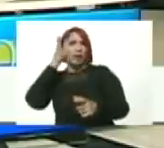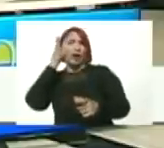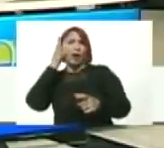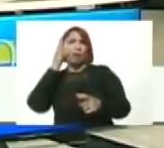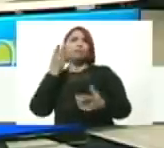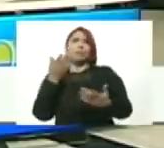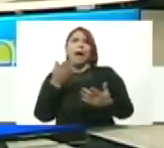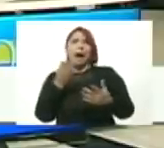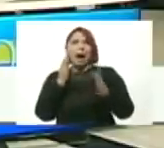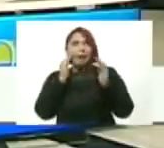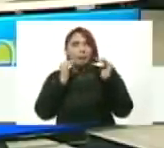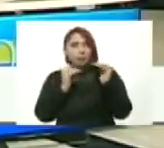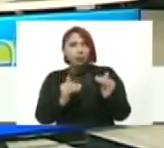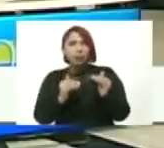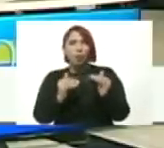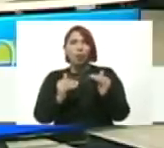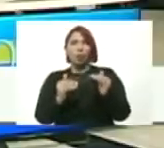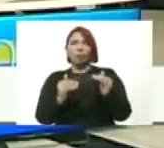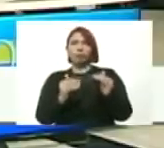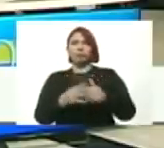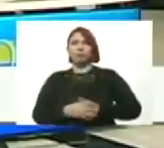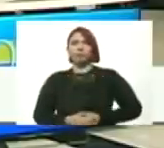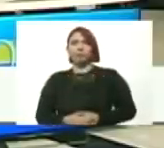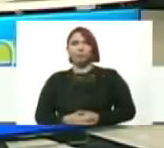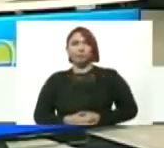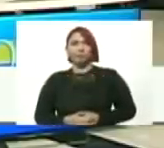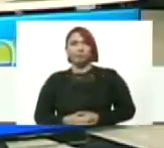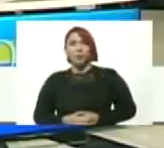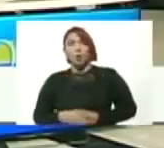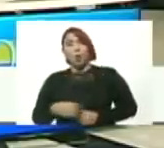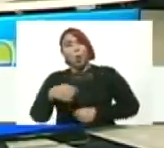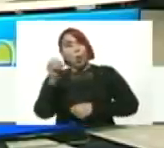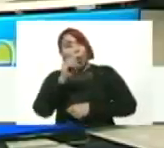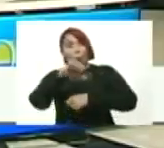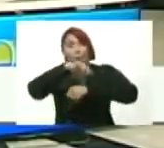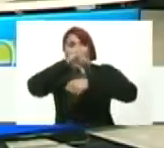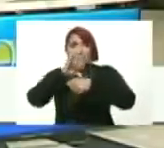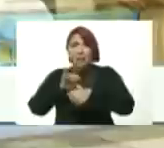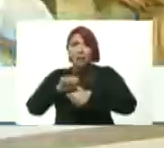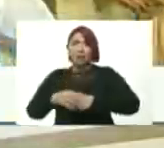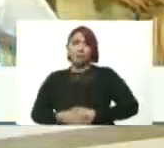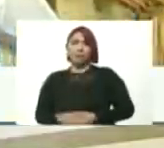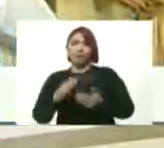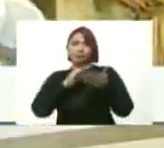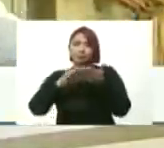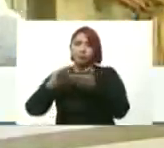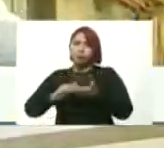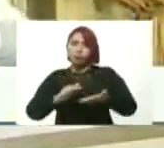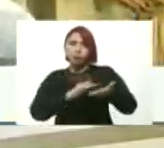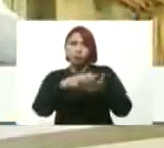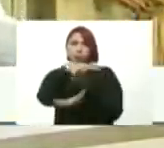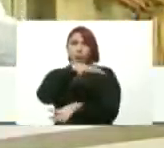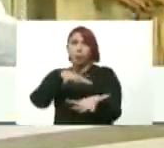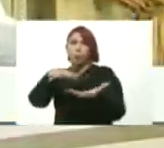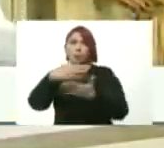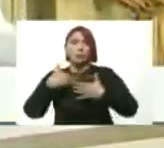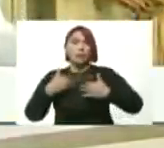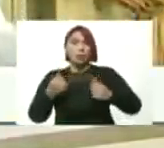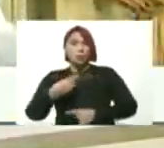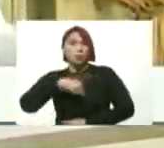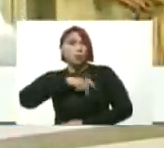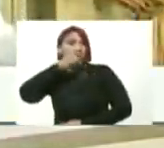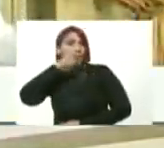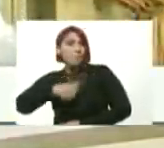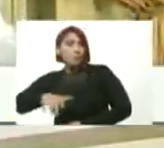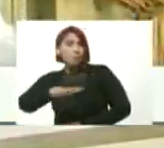de telemedicina para atender operar resolver problemas de salud de nuestro pueblo